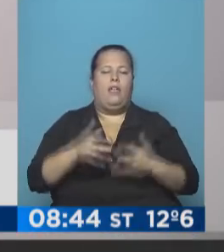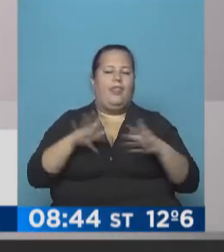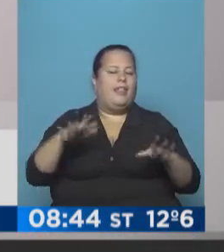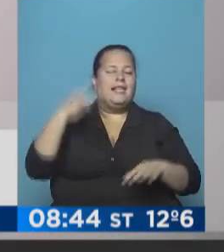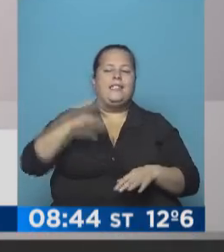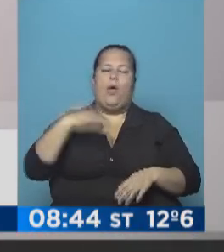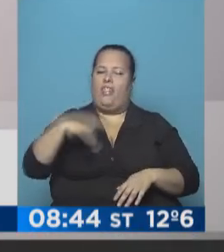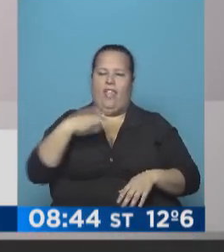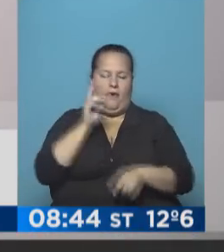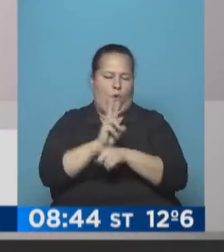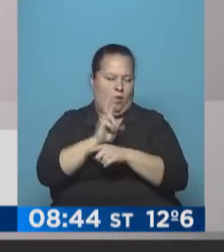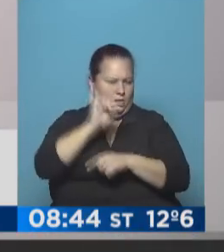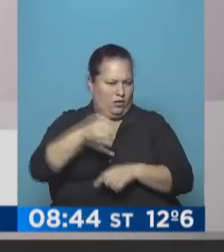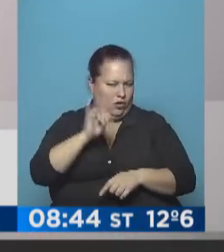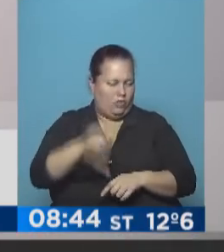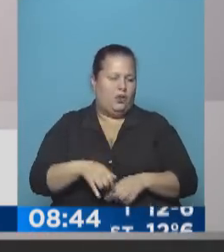los pasajeros.